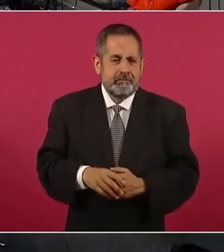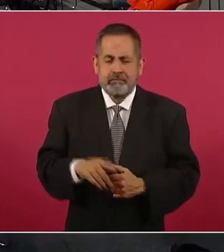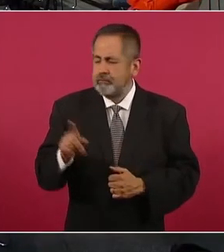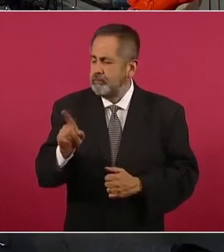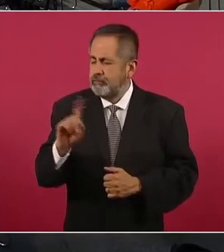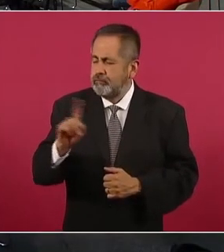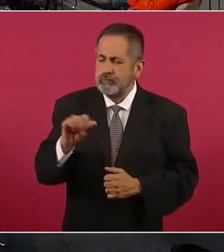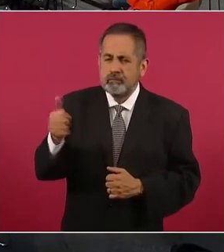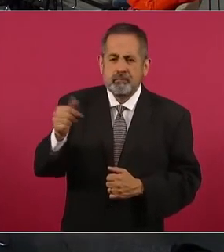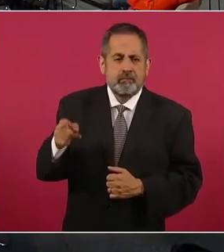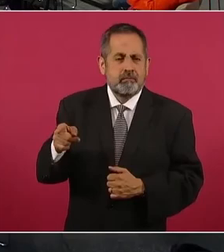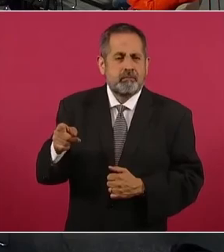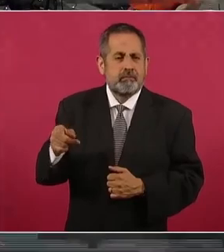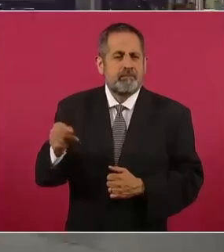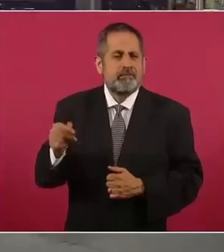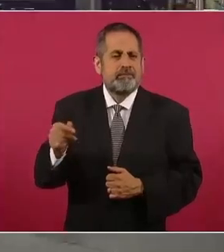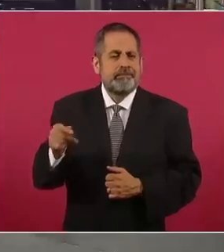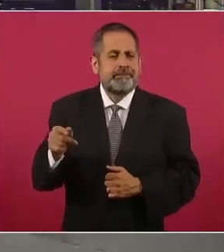pero.